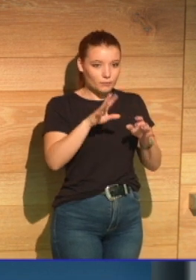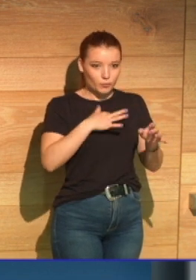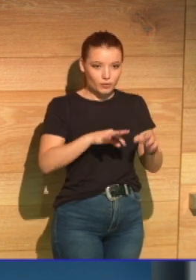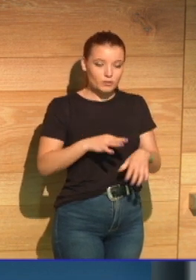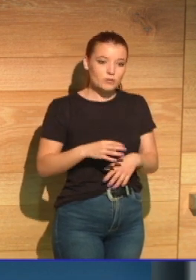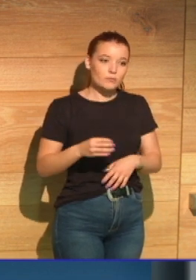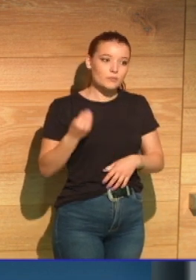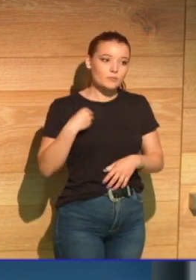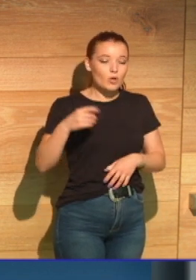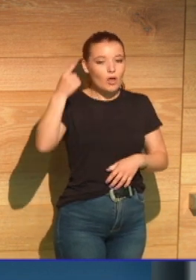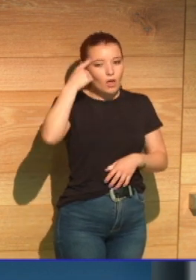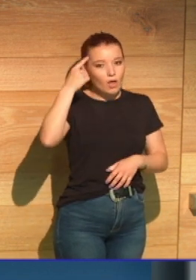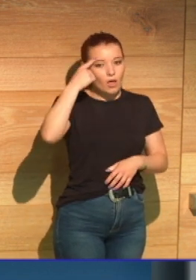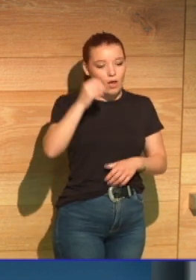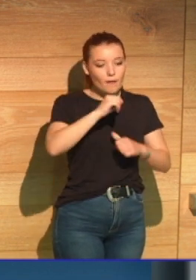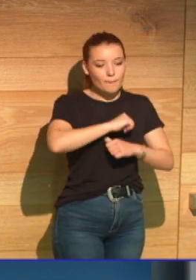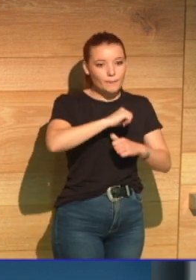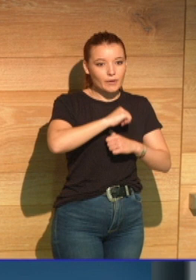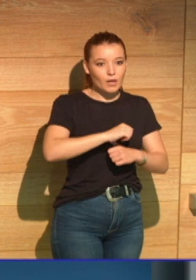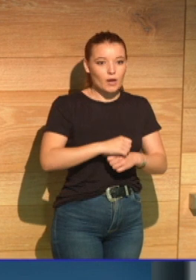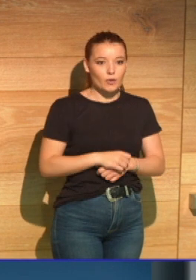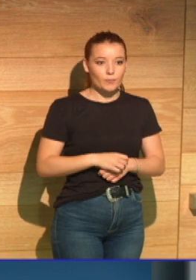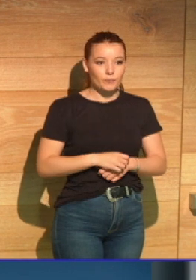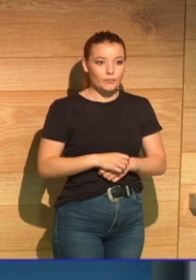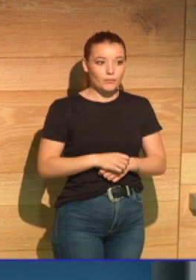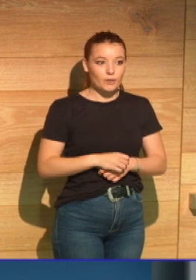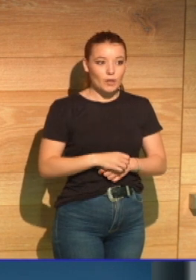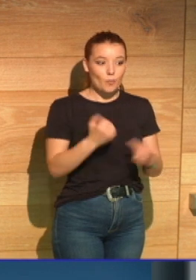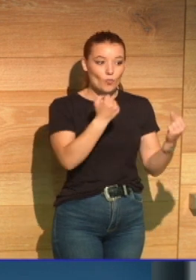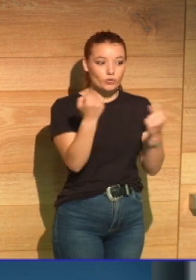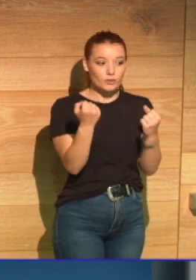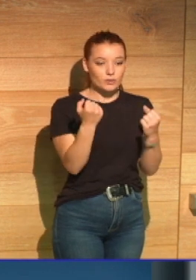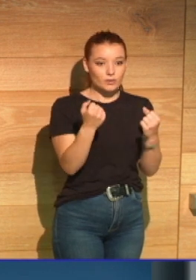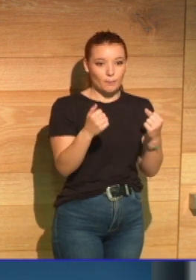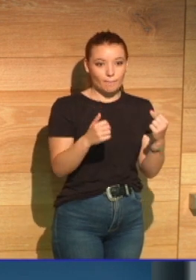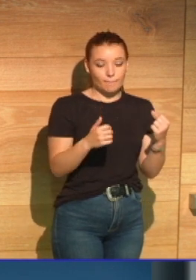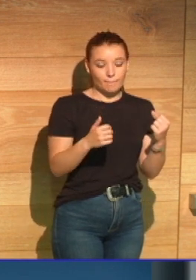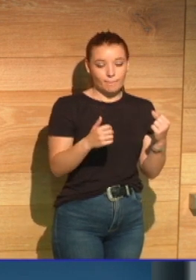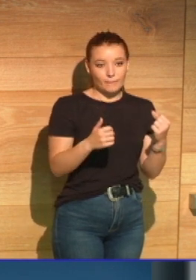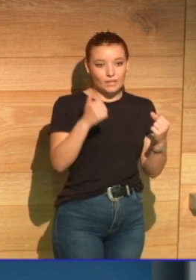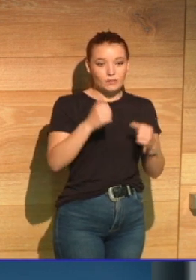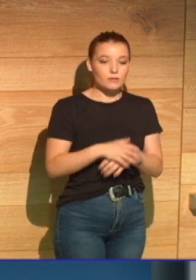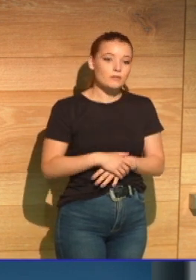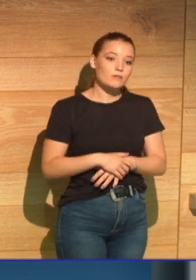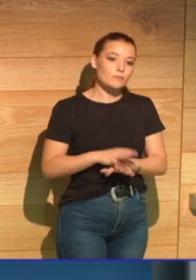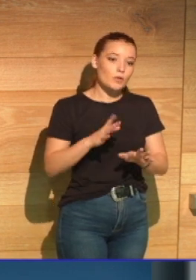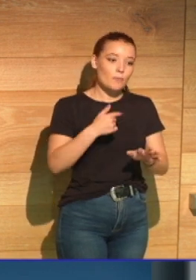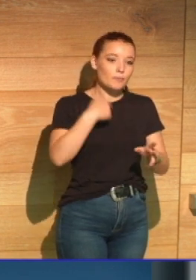de esperar, mucho más potente, que no puedo traducirles, pero que me parece que implica esta relación, otra vez muy